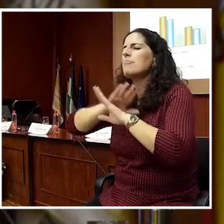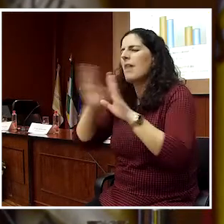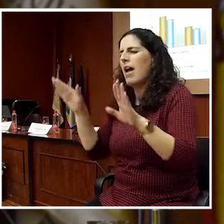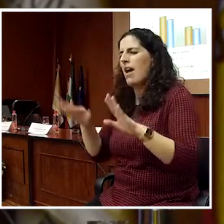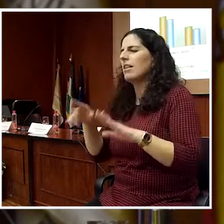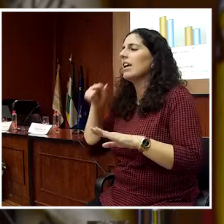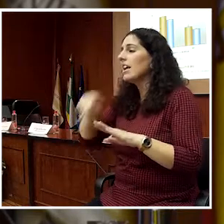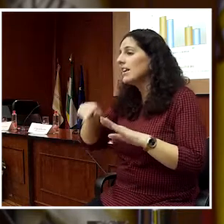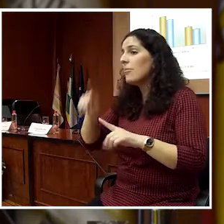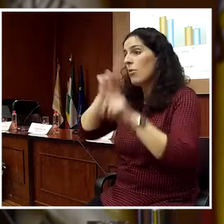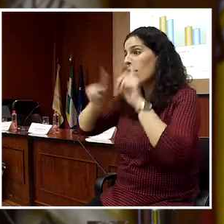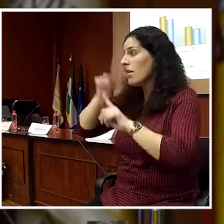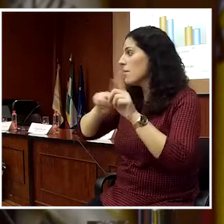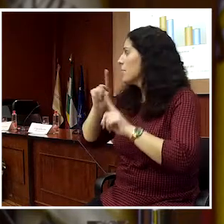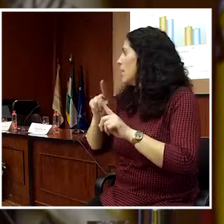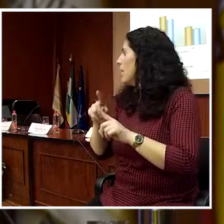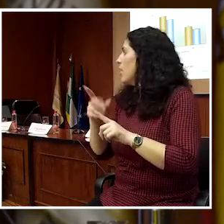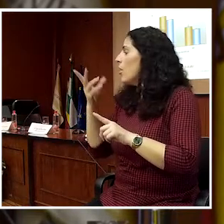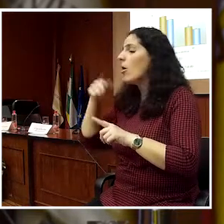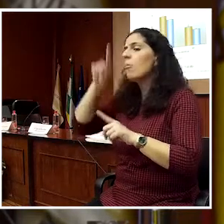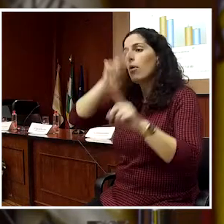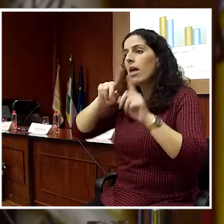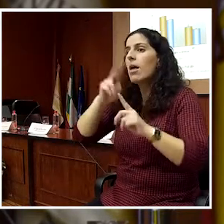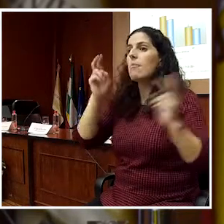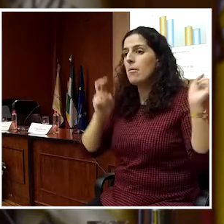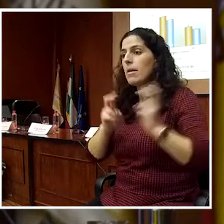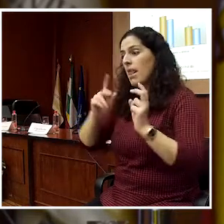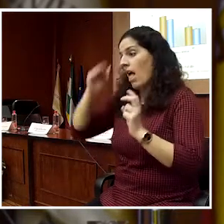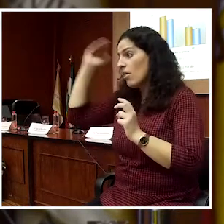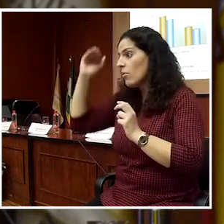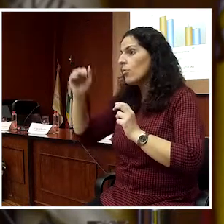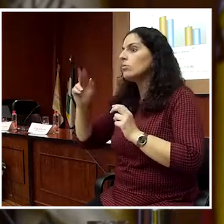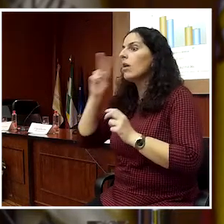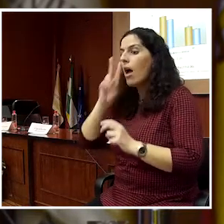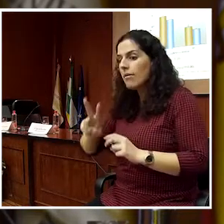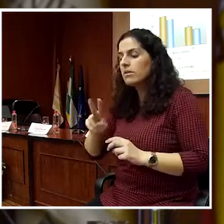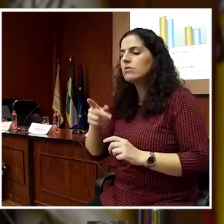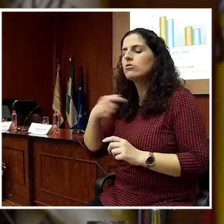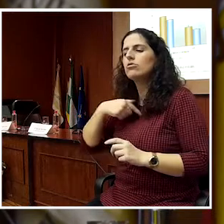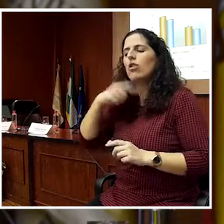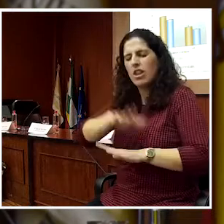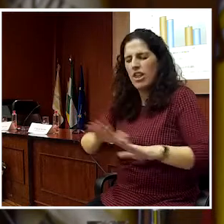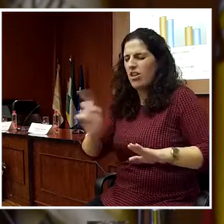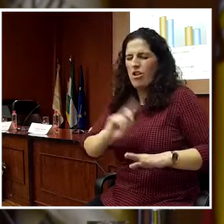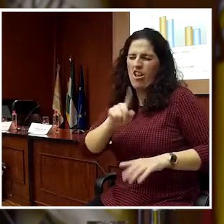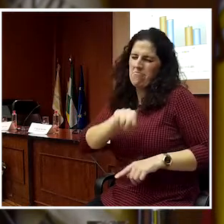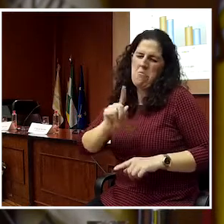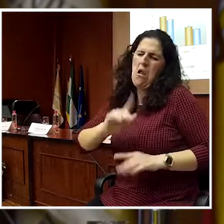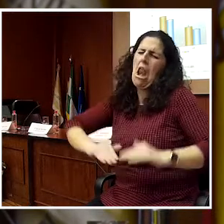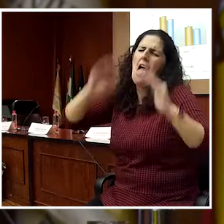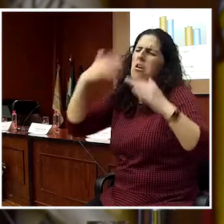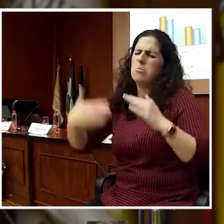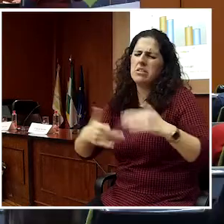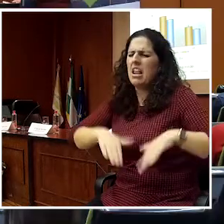la consecuencia, todas esas complicaciones que conocemos en el adulto y que hasta ahora pensábamos que en los niños no existían porque no